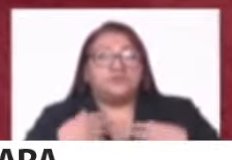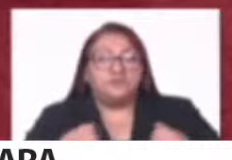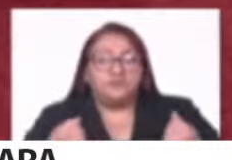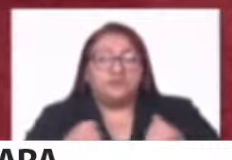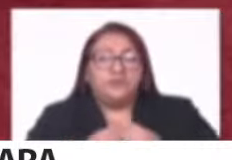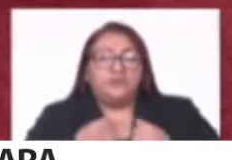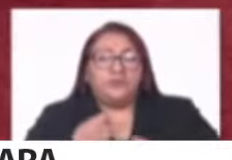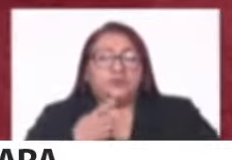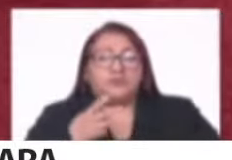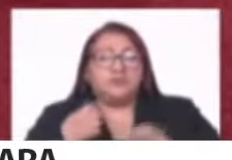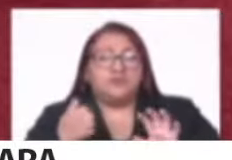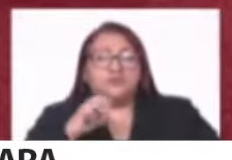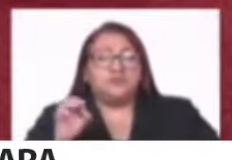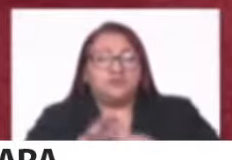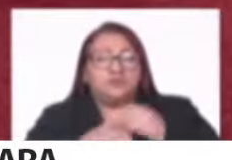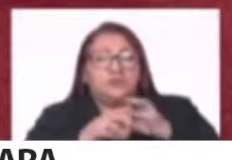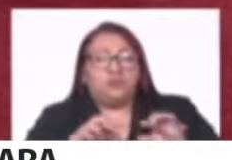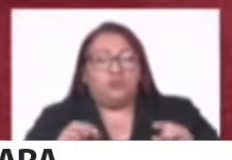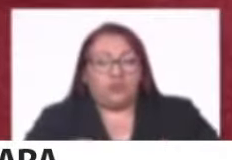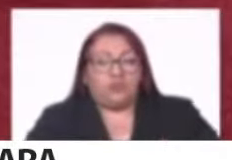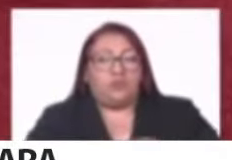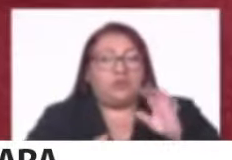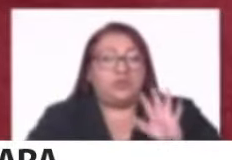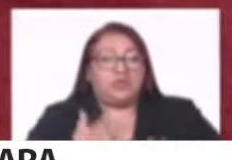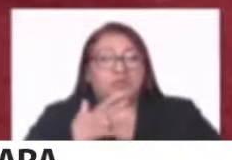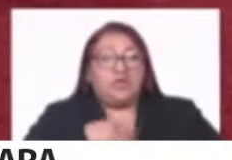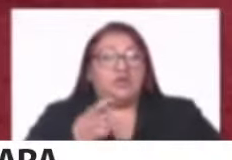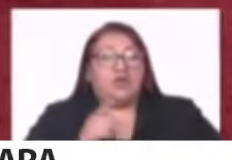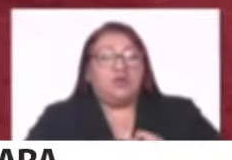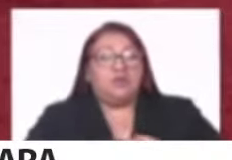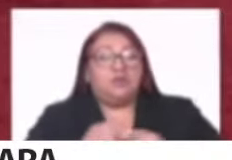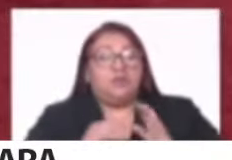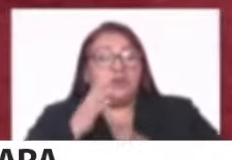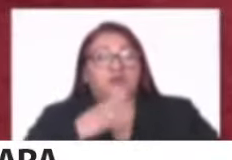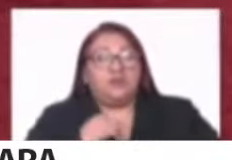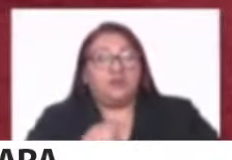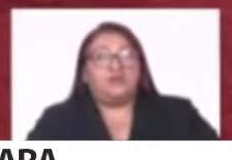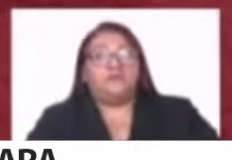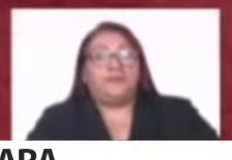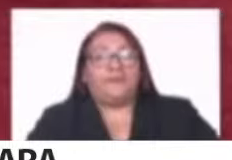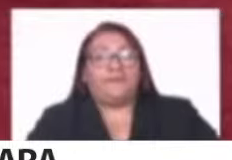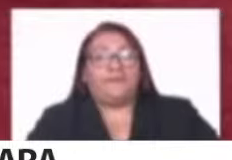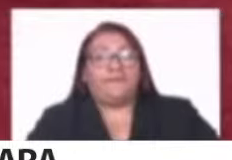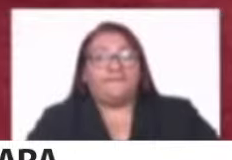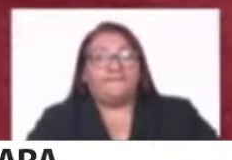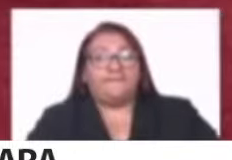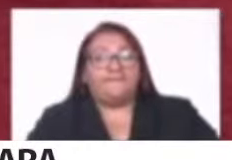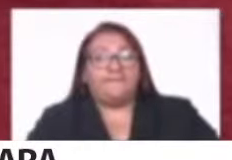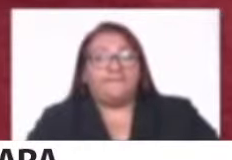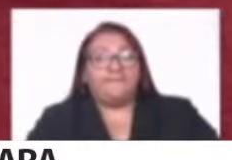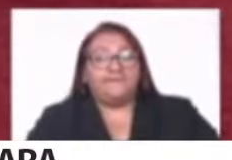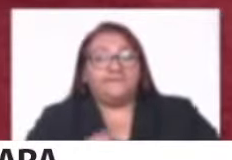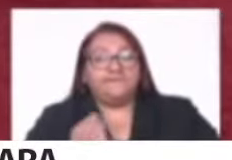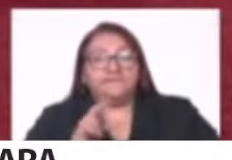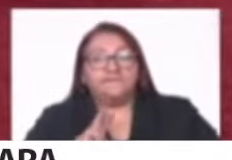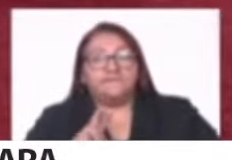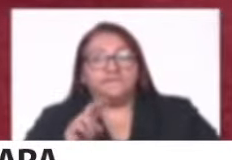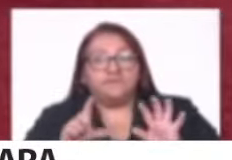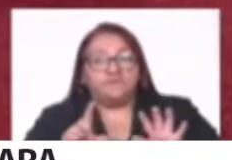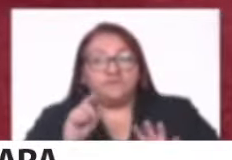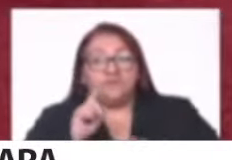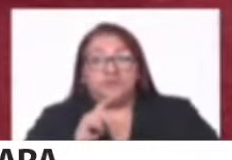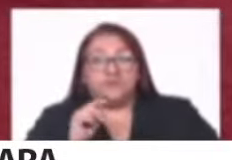a casi el 26% de pobladores de 15 años y más de edad en zonas urbanas. Es decir, casi 27 de